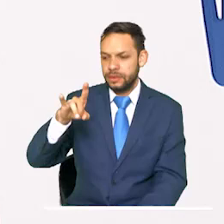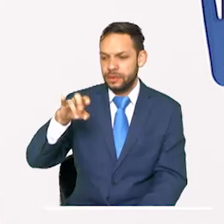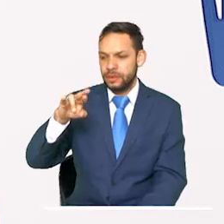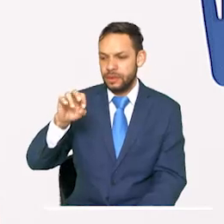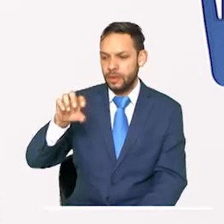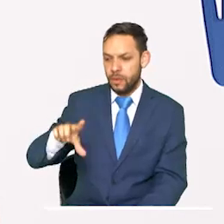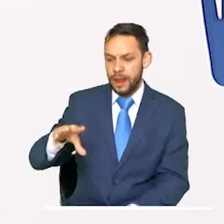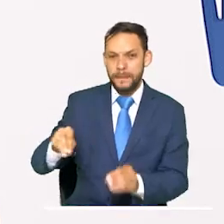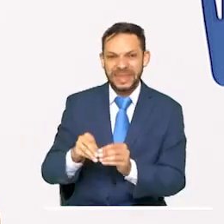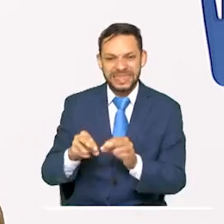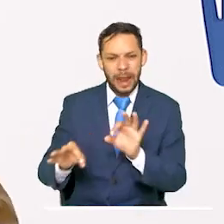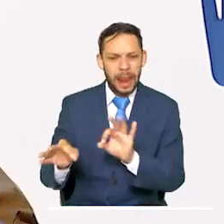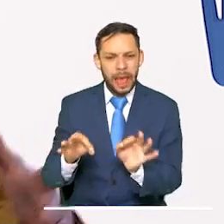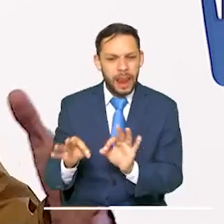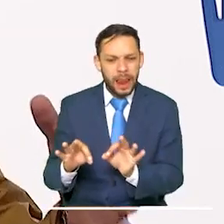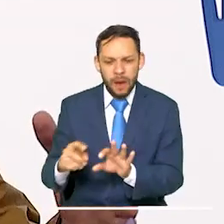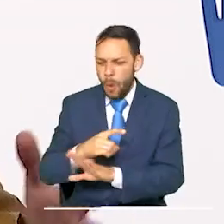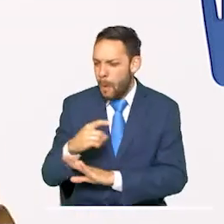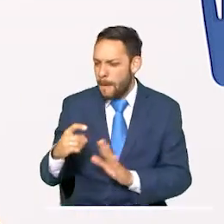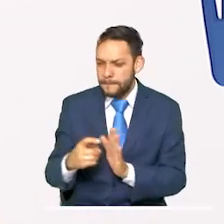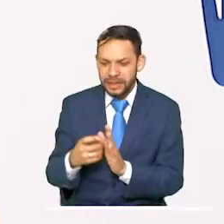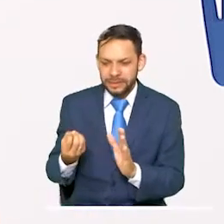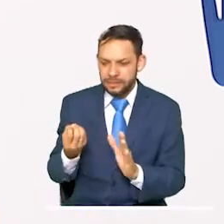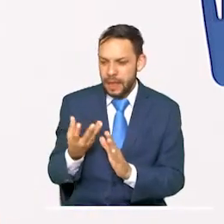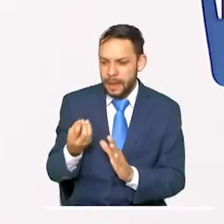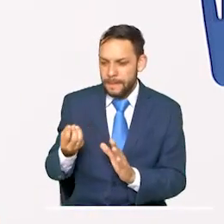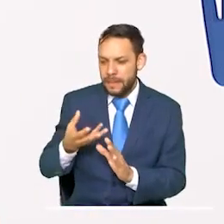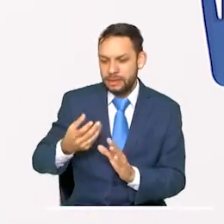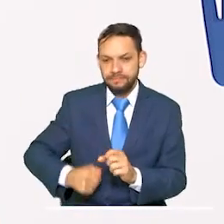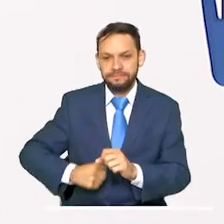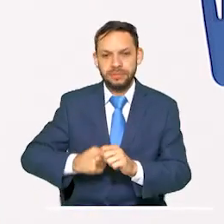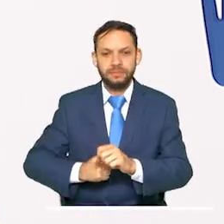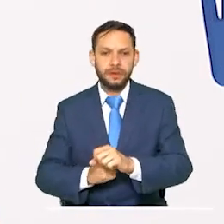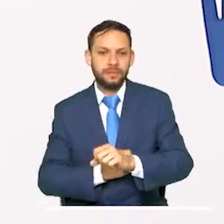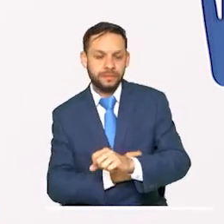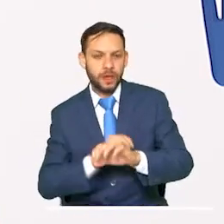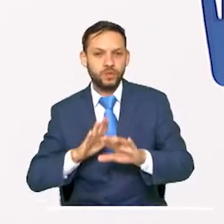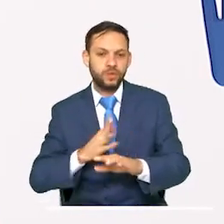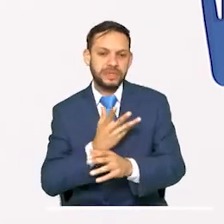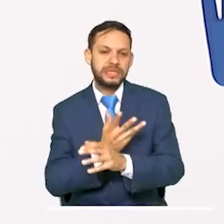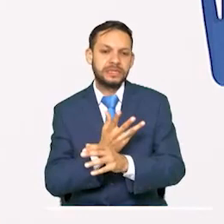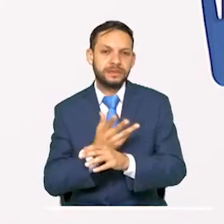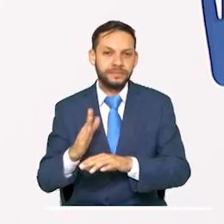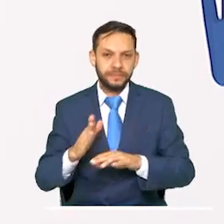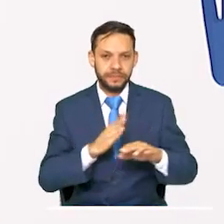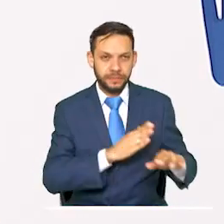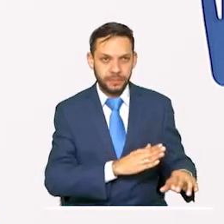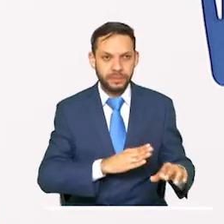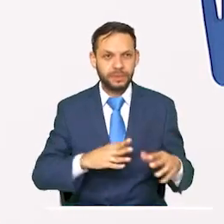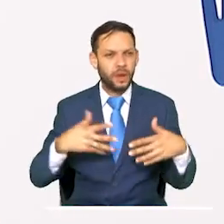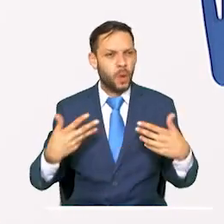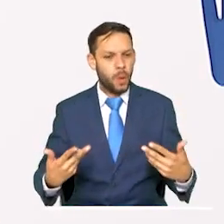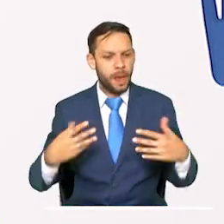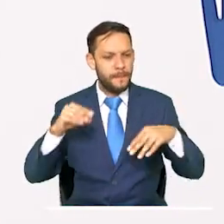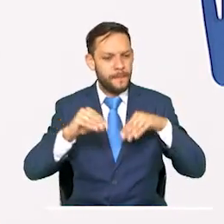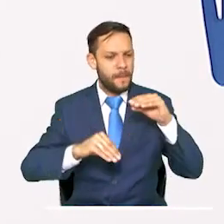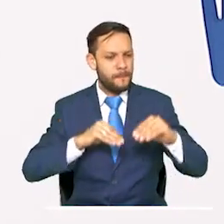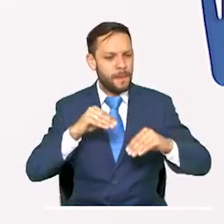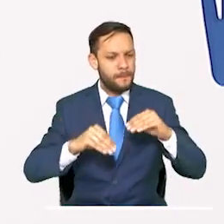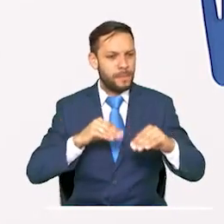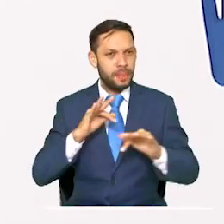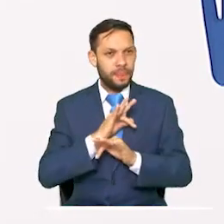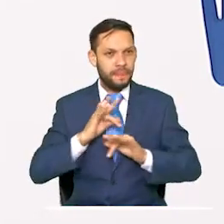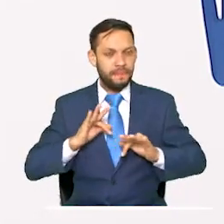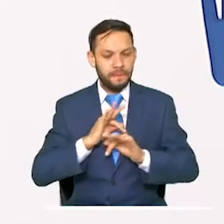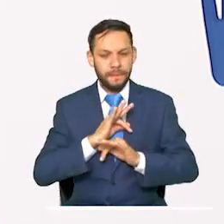alemana, pero todo esto tiene un gran sustento científico. En ese arsenal terapéutico